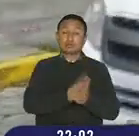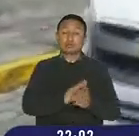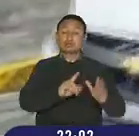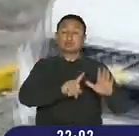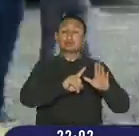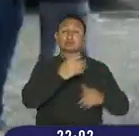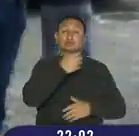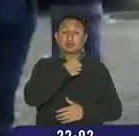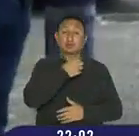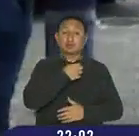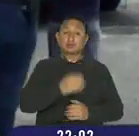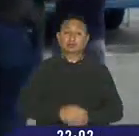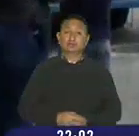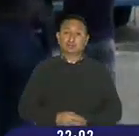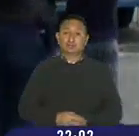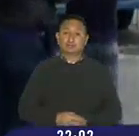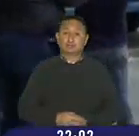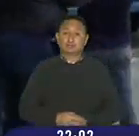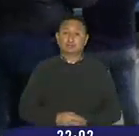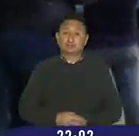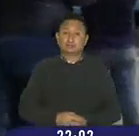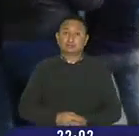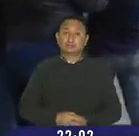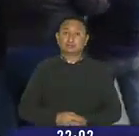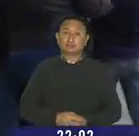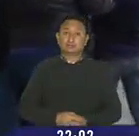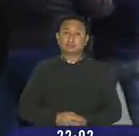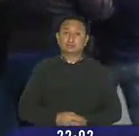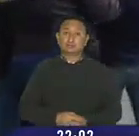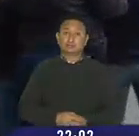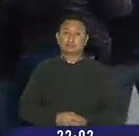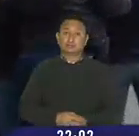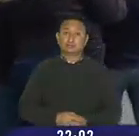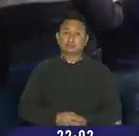agosto, en el sector del Calzado. En Quito informó Iván Casamen.